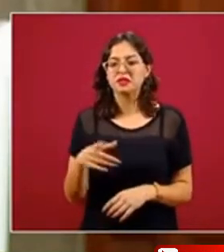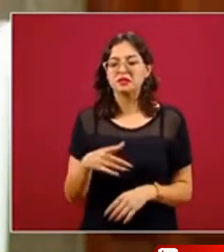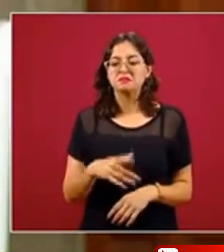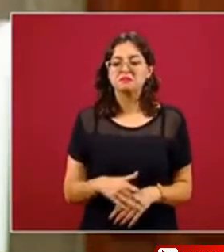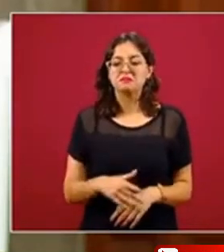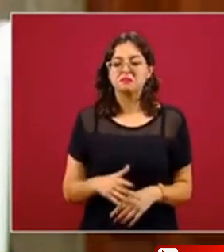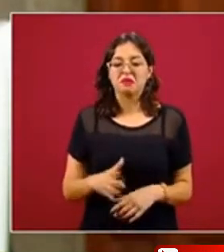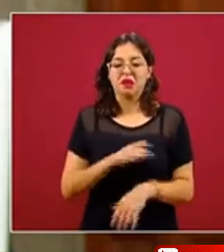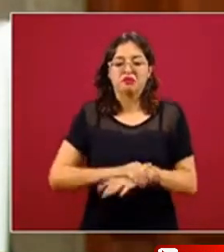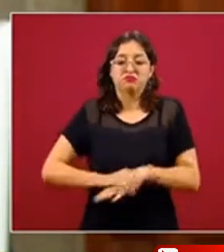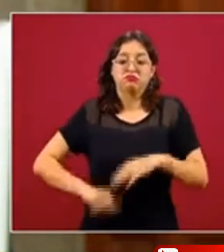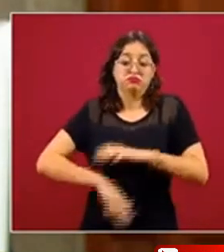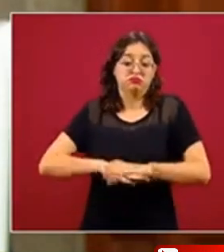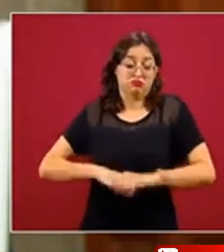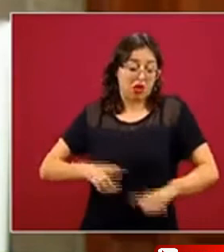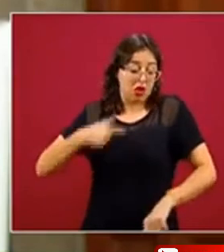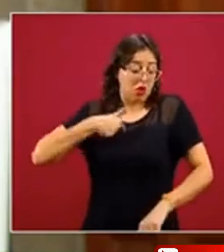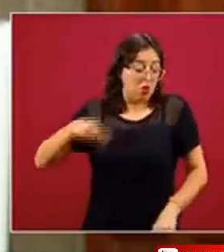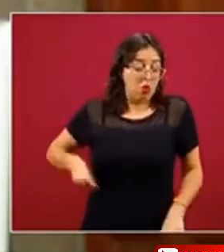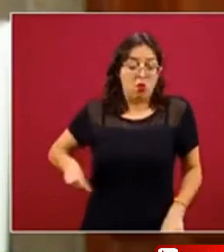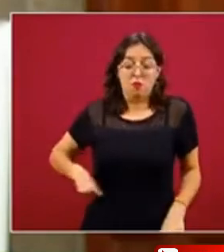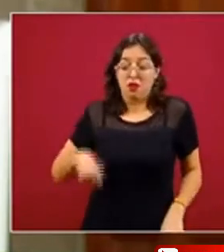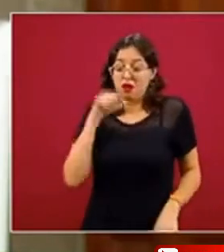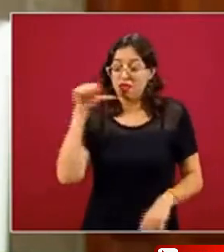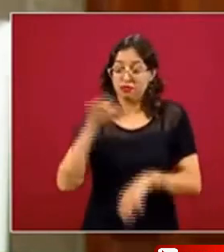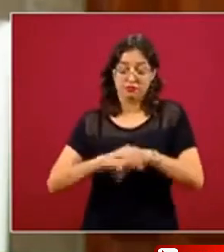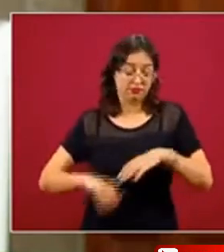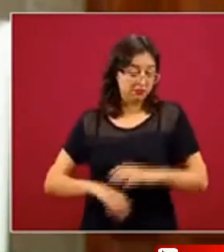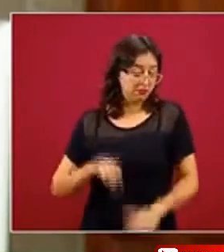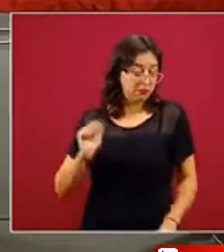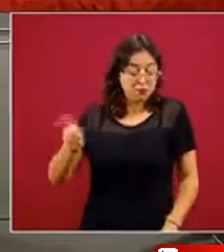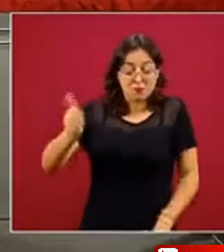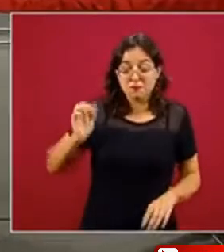responsabilidad. ¿Qué le responde a estos